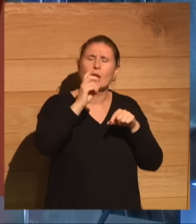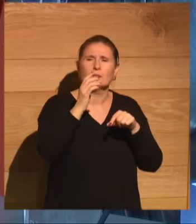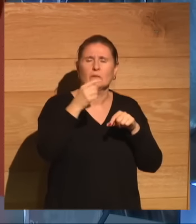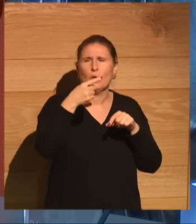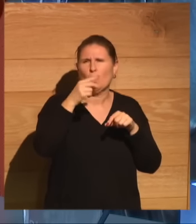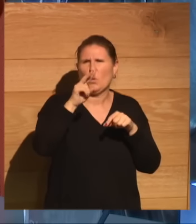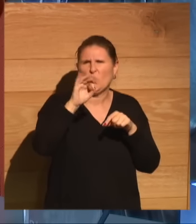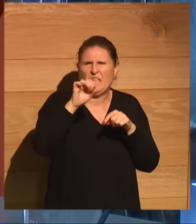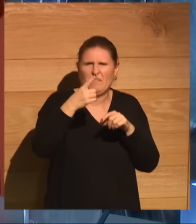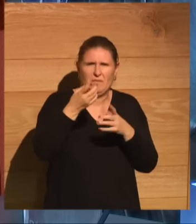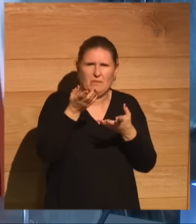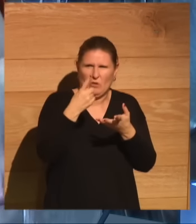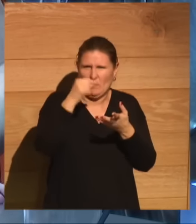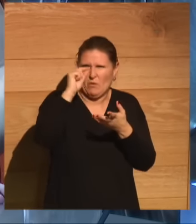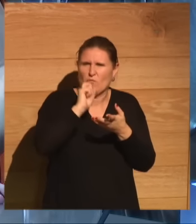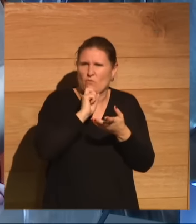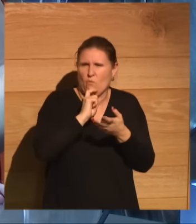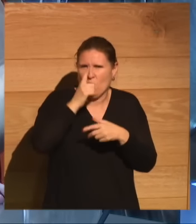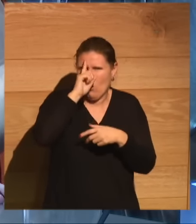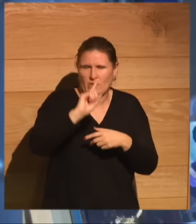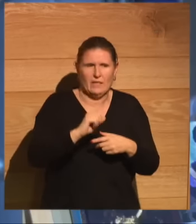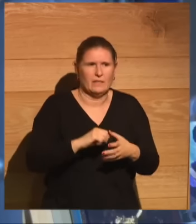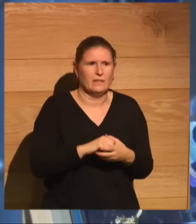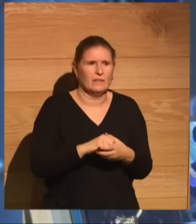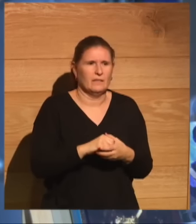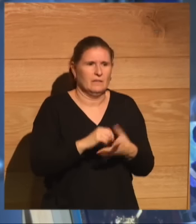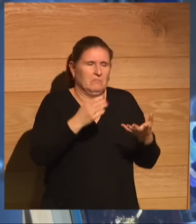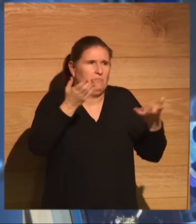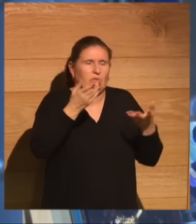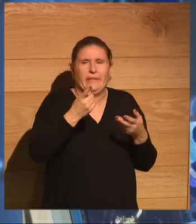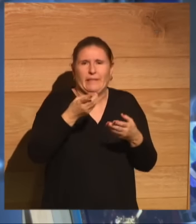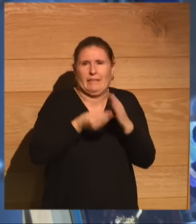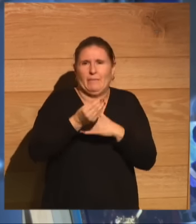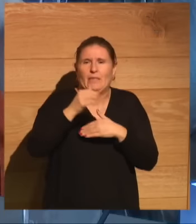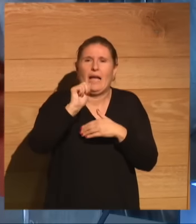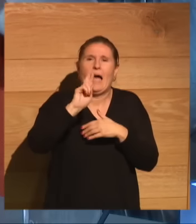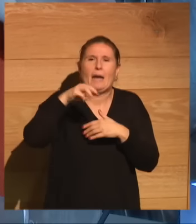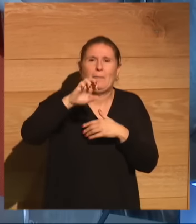nunca, ¿lo he pronunciado bien? Seguramente no, pero yo tampoco, porque yo qué sé, es armenio, no sé cómo se pronuncia. Claro,